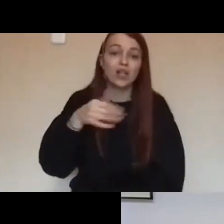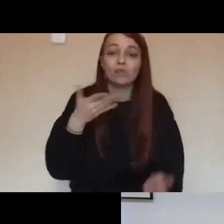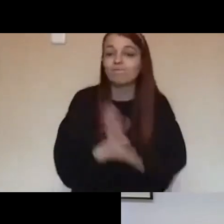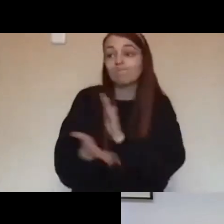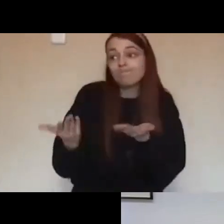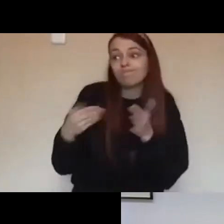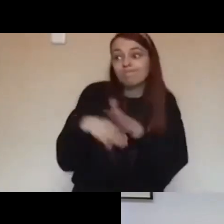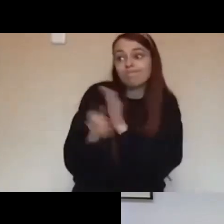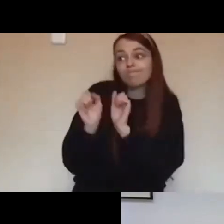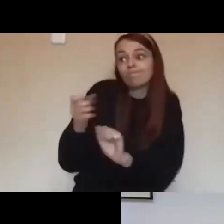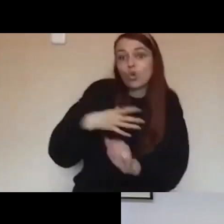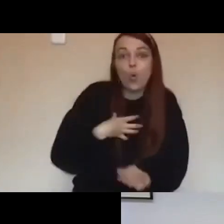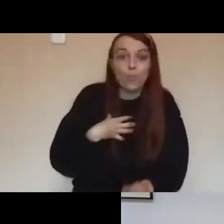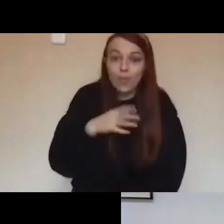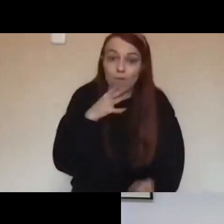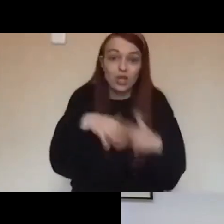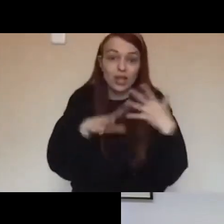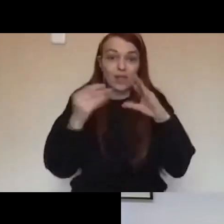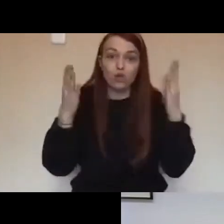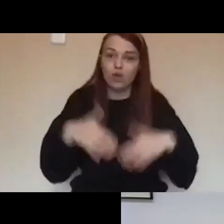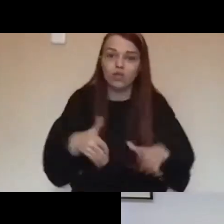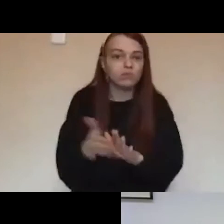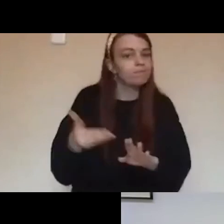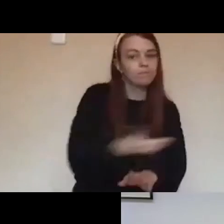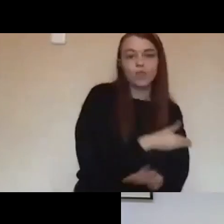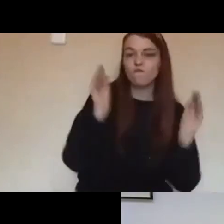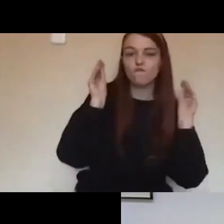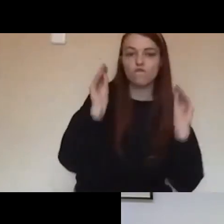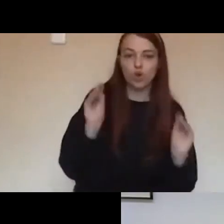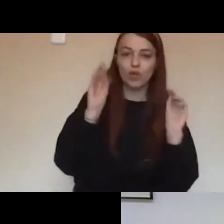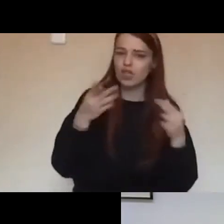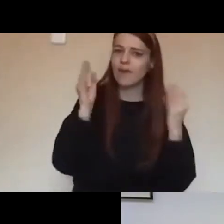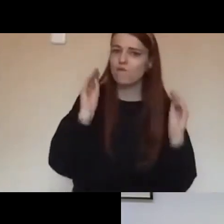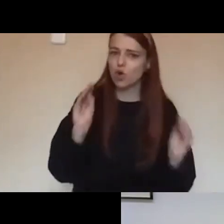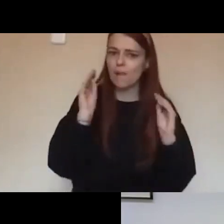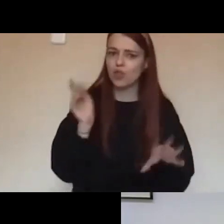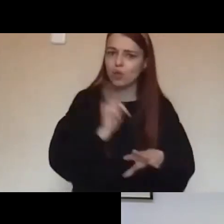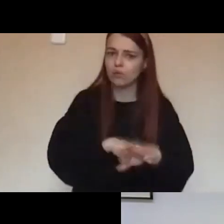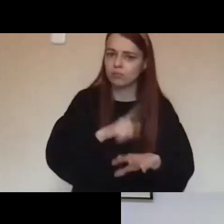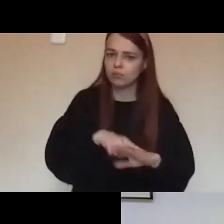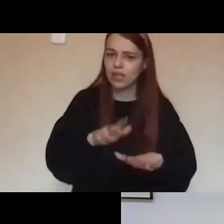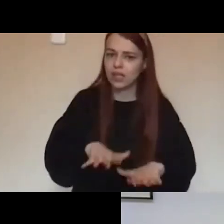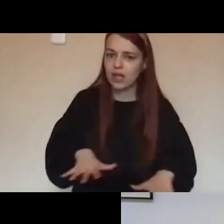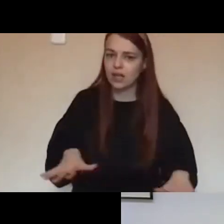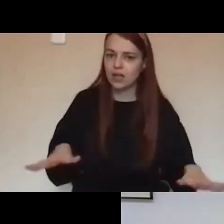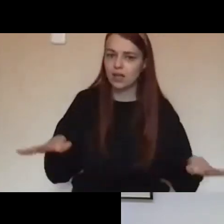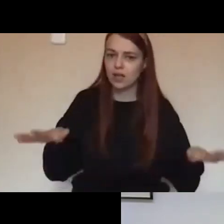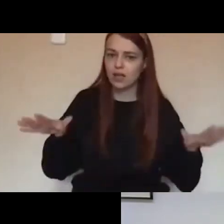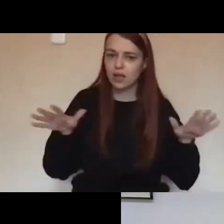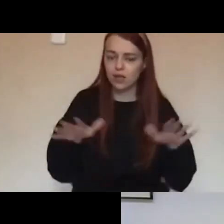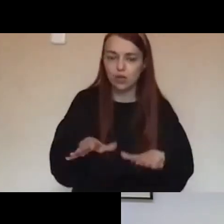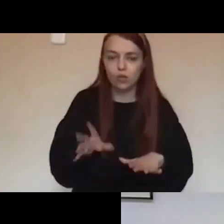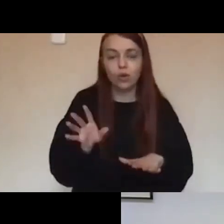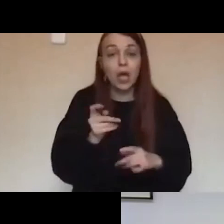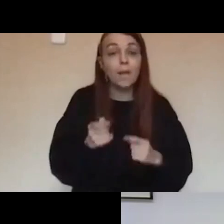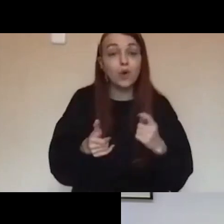final todo es una cuestión de formación y es una cuestión lenta, esto se cuece a fuego lento. Estamos consiguiendo que poco a